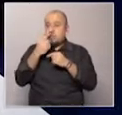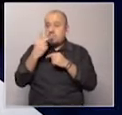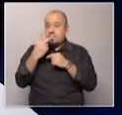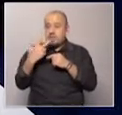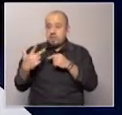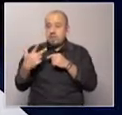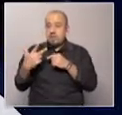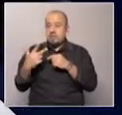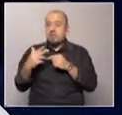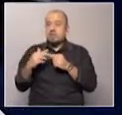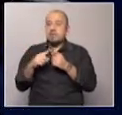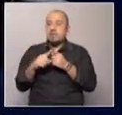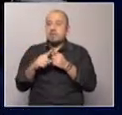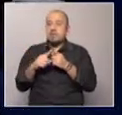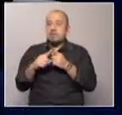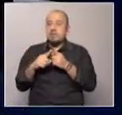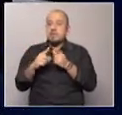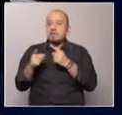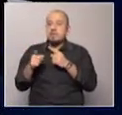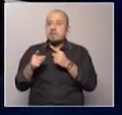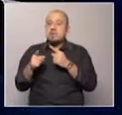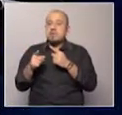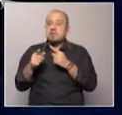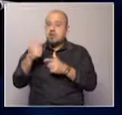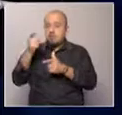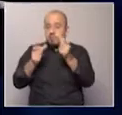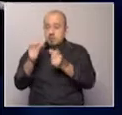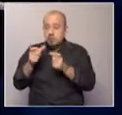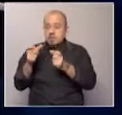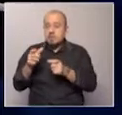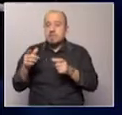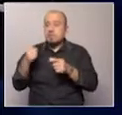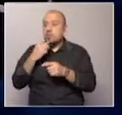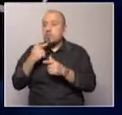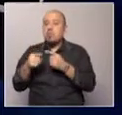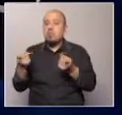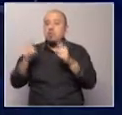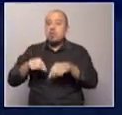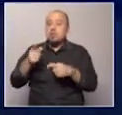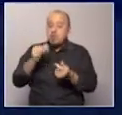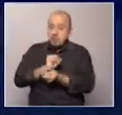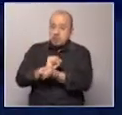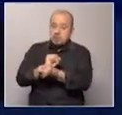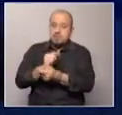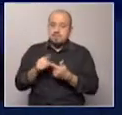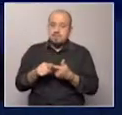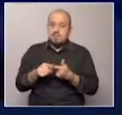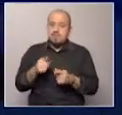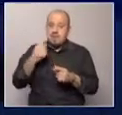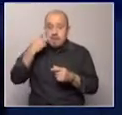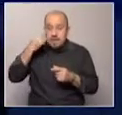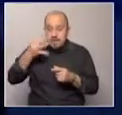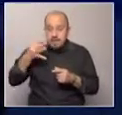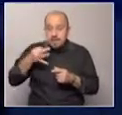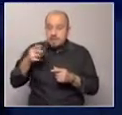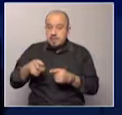ver bueno marchar esos nombres con las personas que hayan vuelto a ser condenadas y ver cuántos son en realidad eso